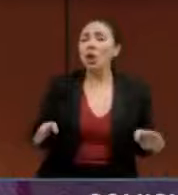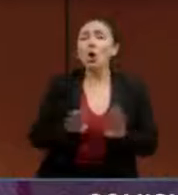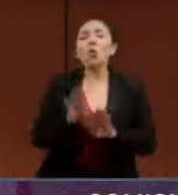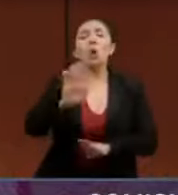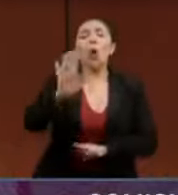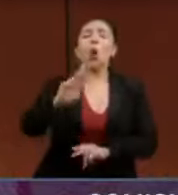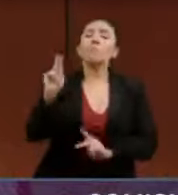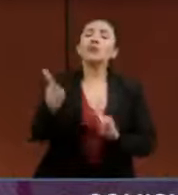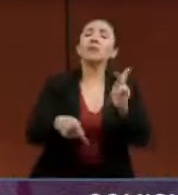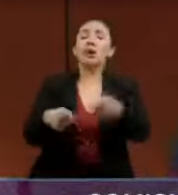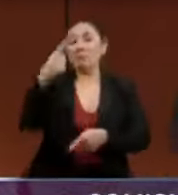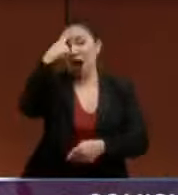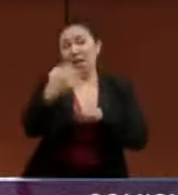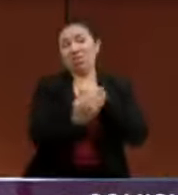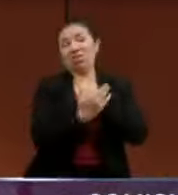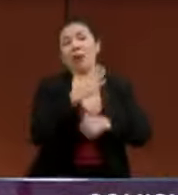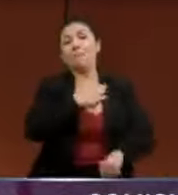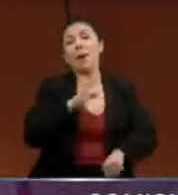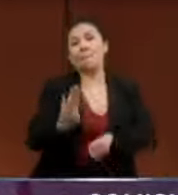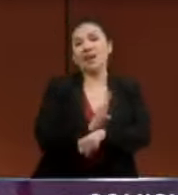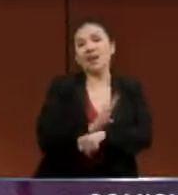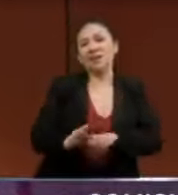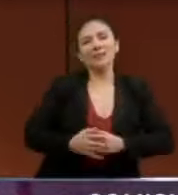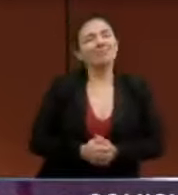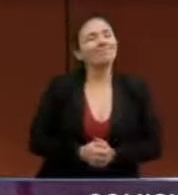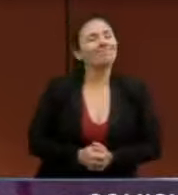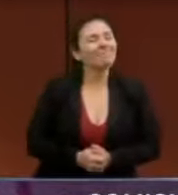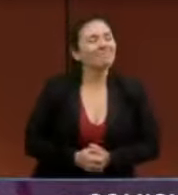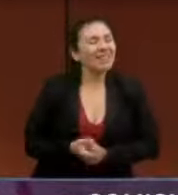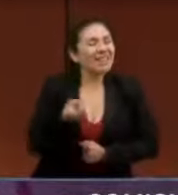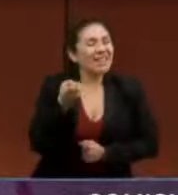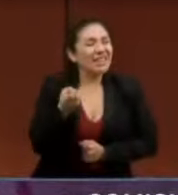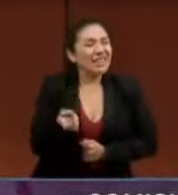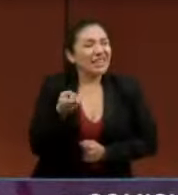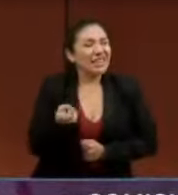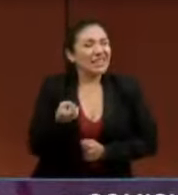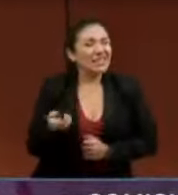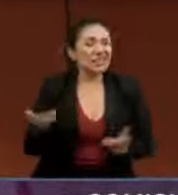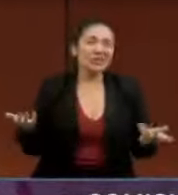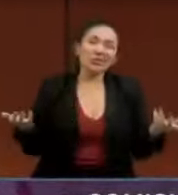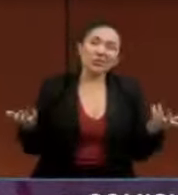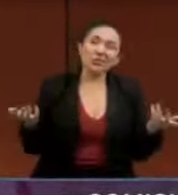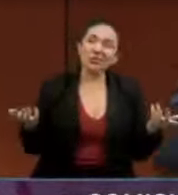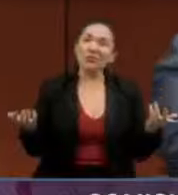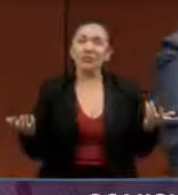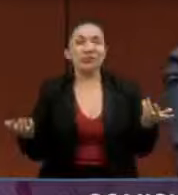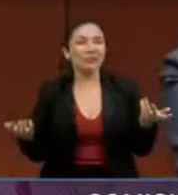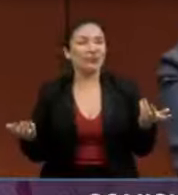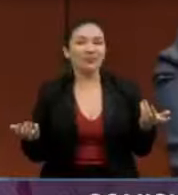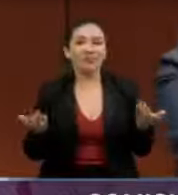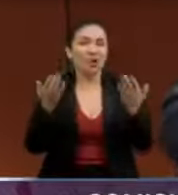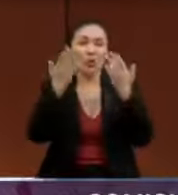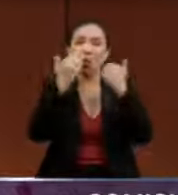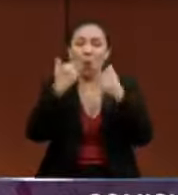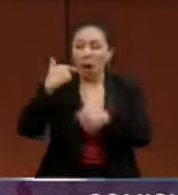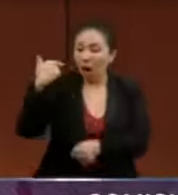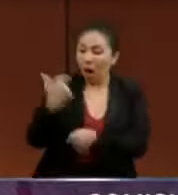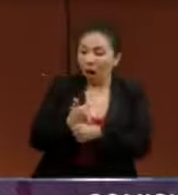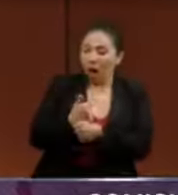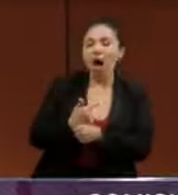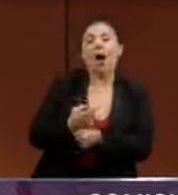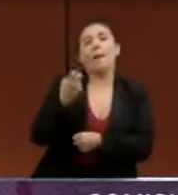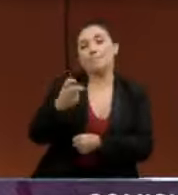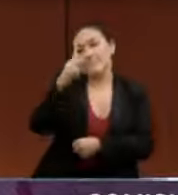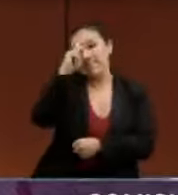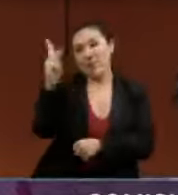justificar porque los beneficia. Eso, compañeras y compañeros, es cero autocrítica y hace muchísimo